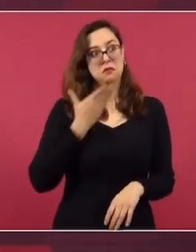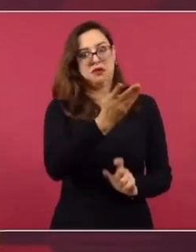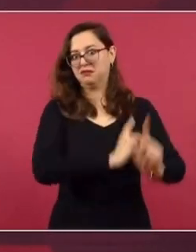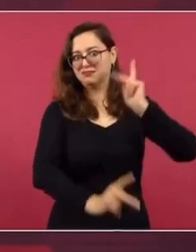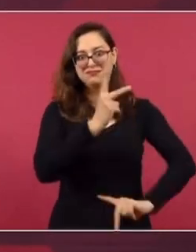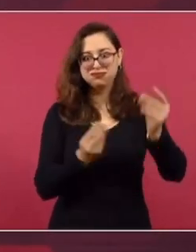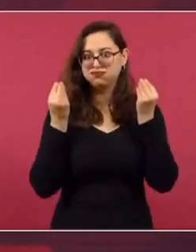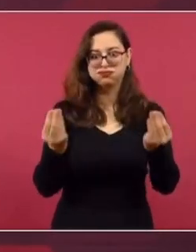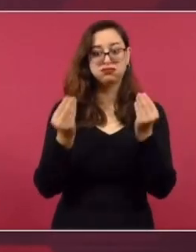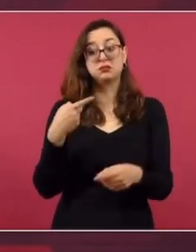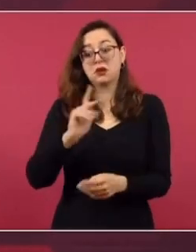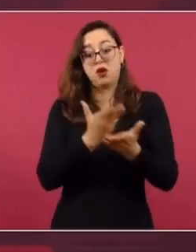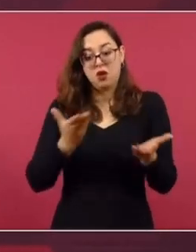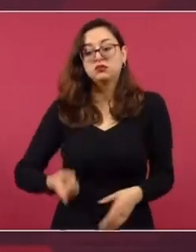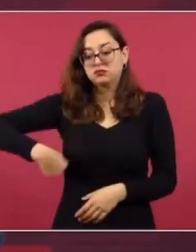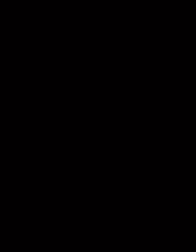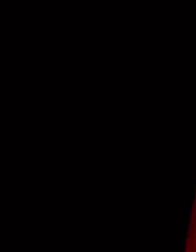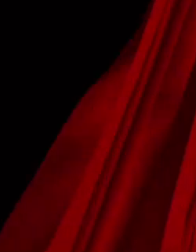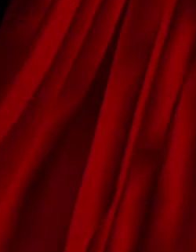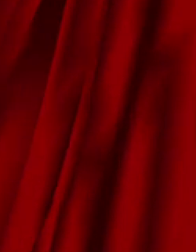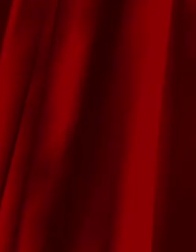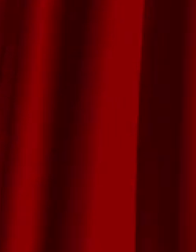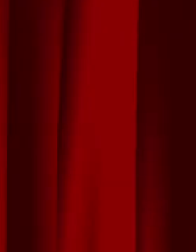manejando esa deuda. Es la mano del gobierno federal y de las que estén haciendo.